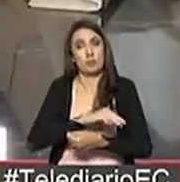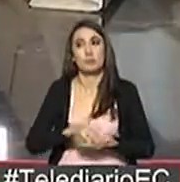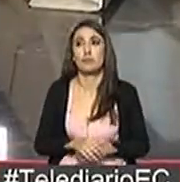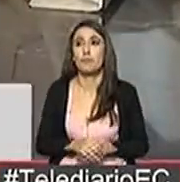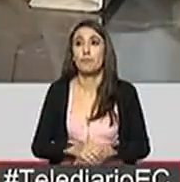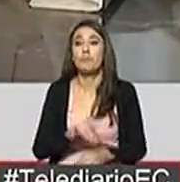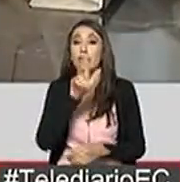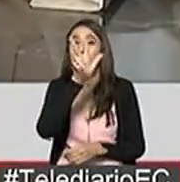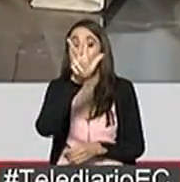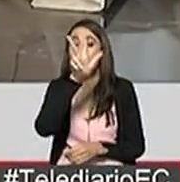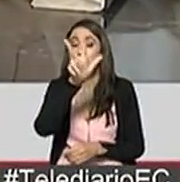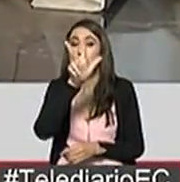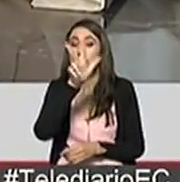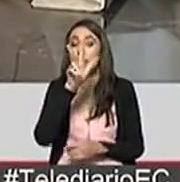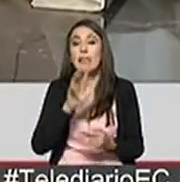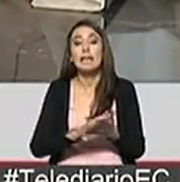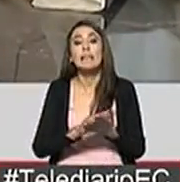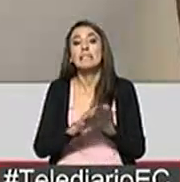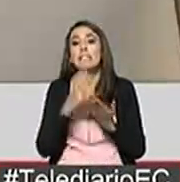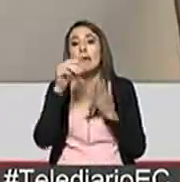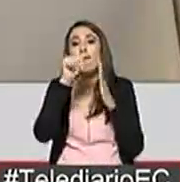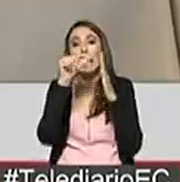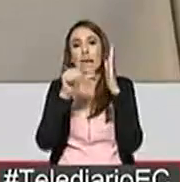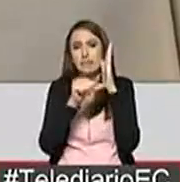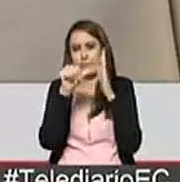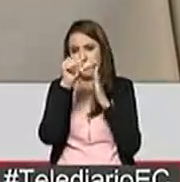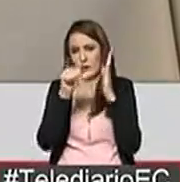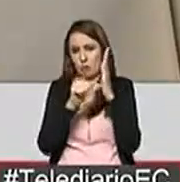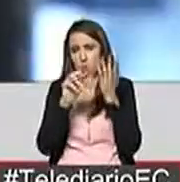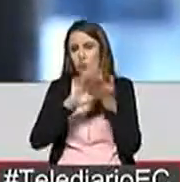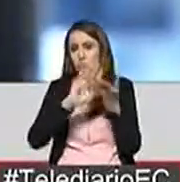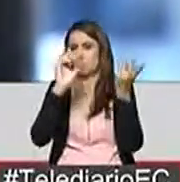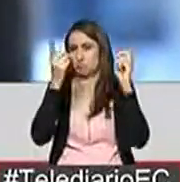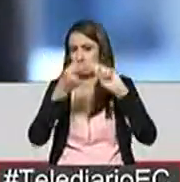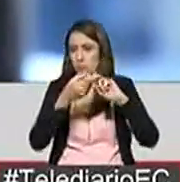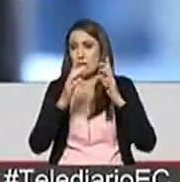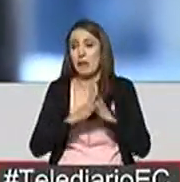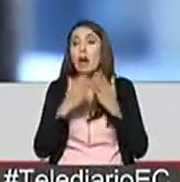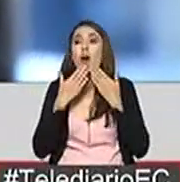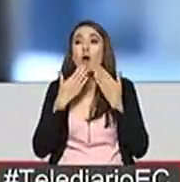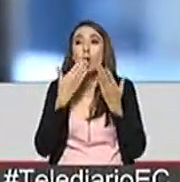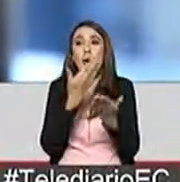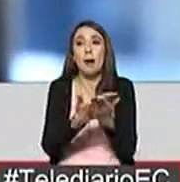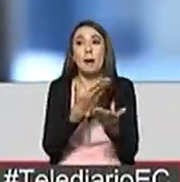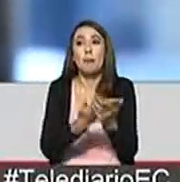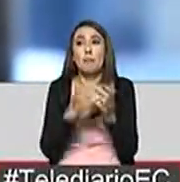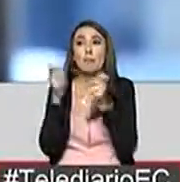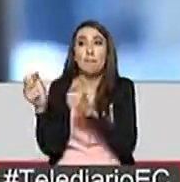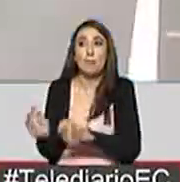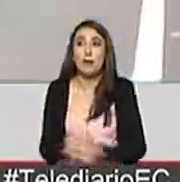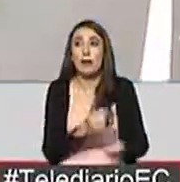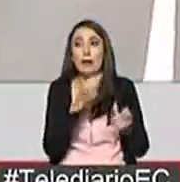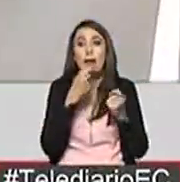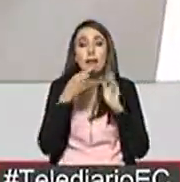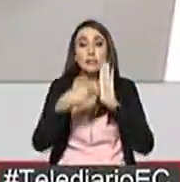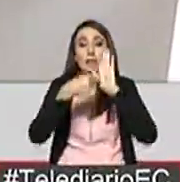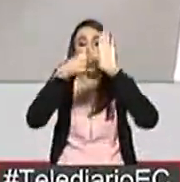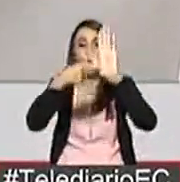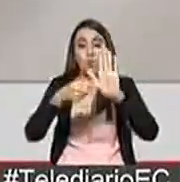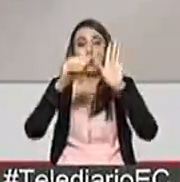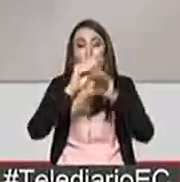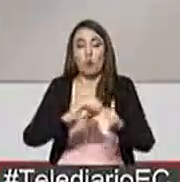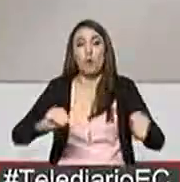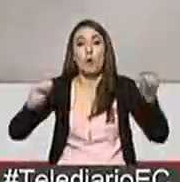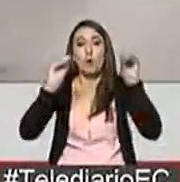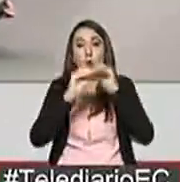Son tres las enmiendas constitucionales que analiza la Comisión Ocasional de la Asamblea. Una de esas propuestas es de la legisladora Yanine Cruz, para tomar en cuenta la